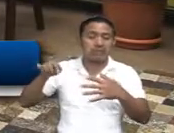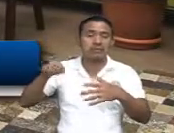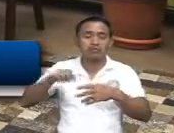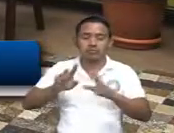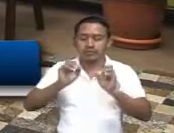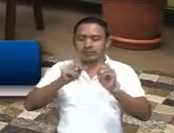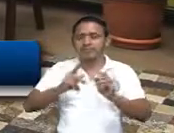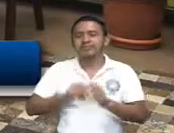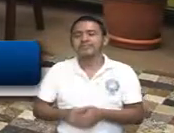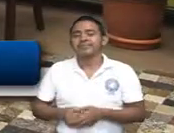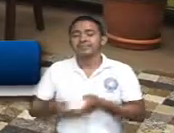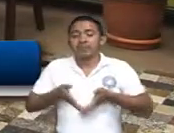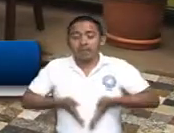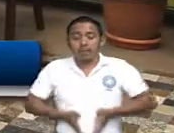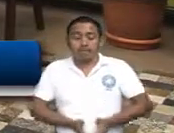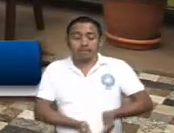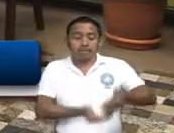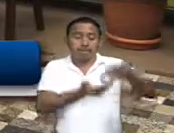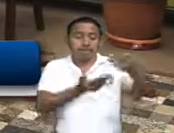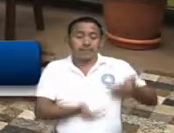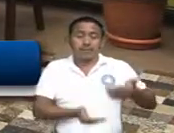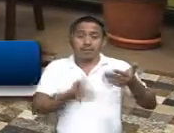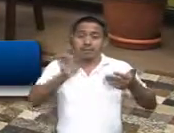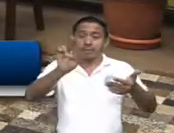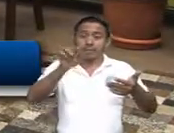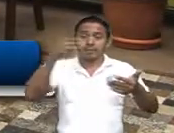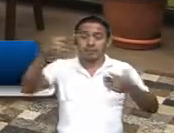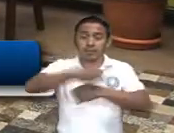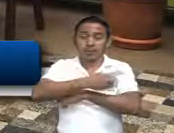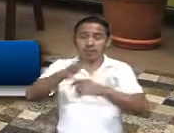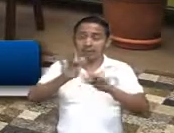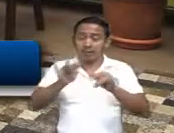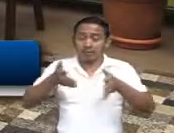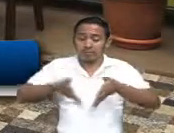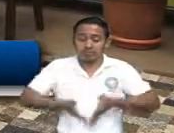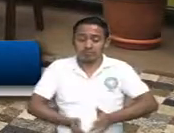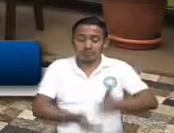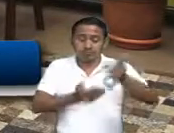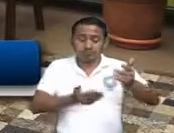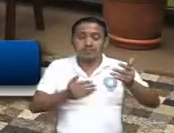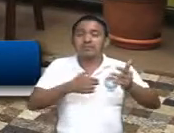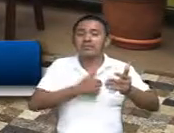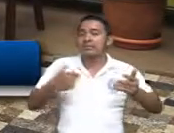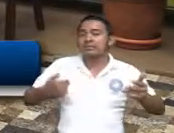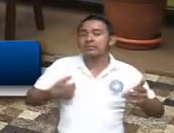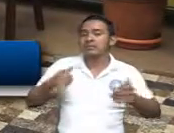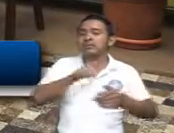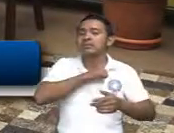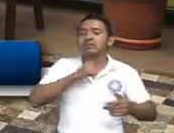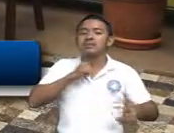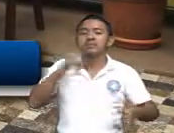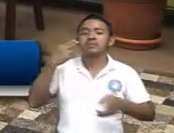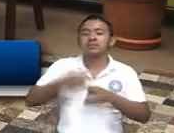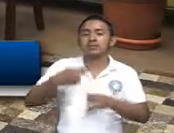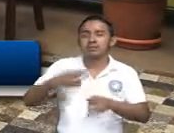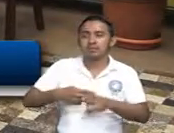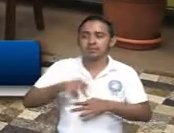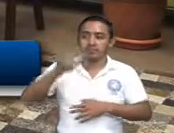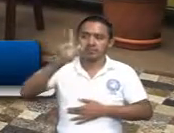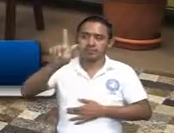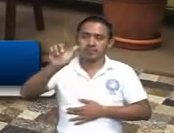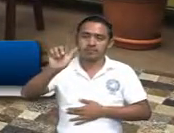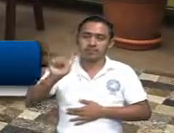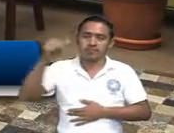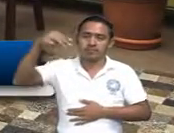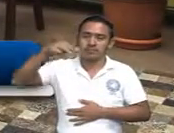al bebé en los primeros 29 días de recién nacido es decir si el niño nació